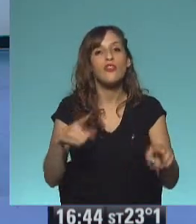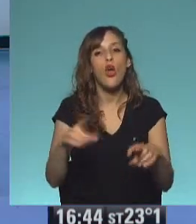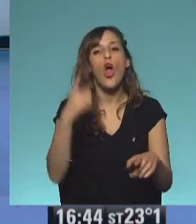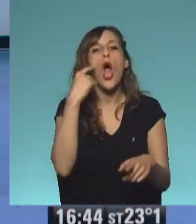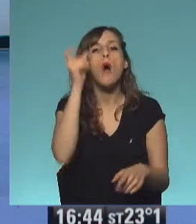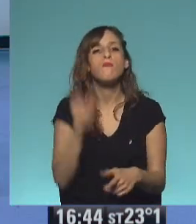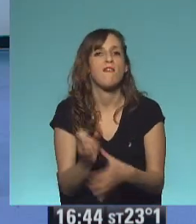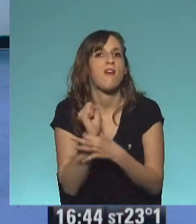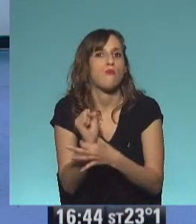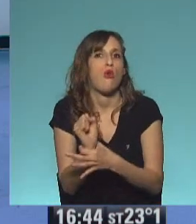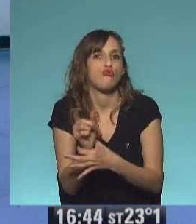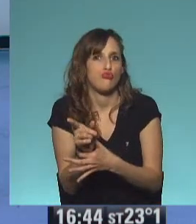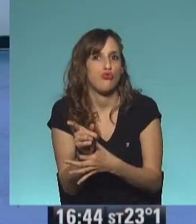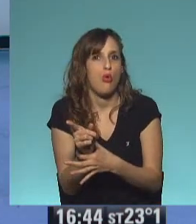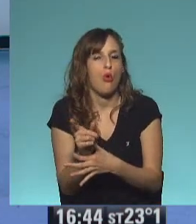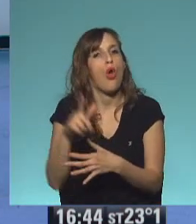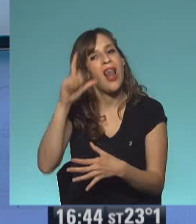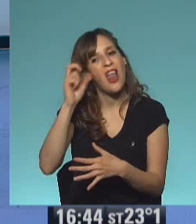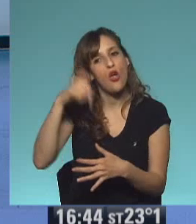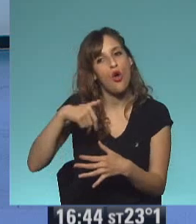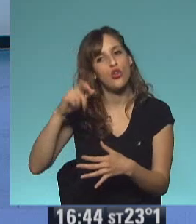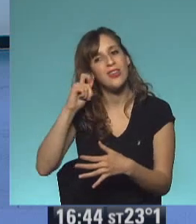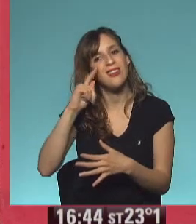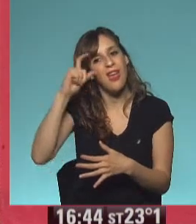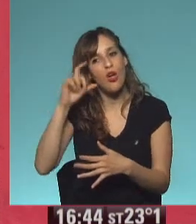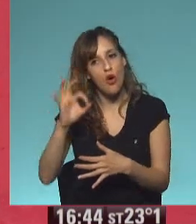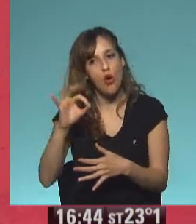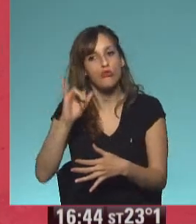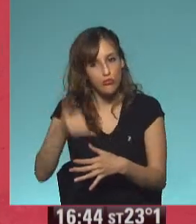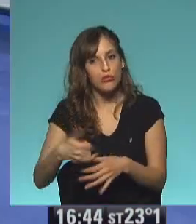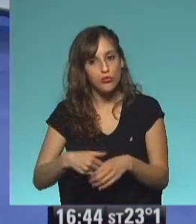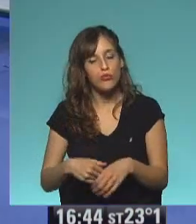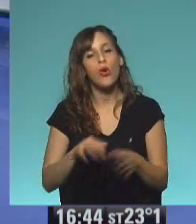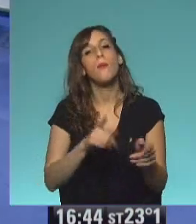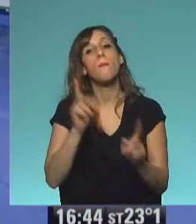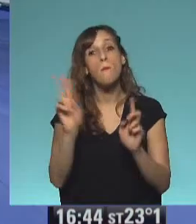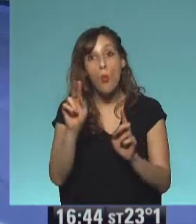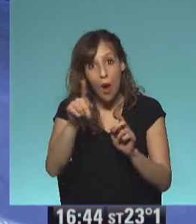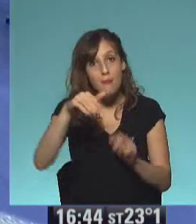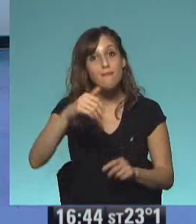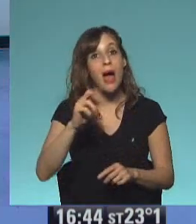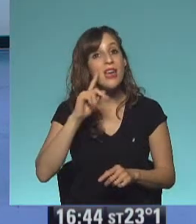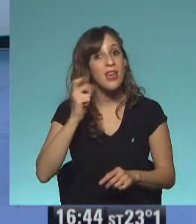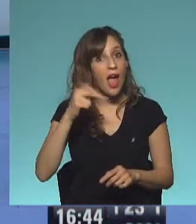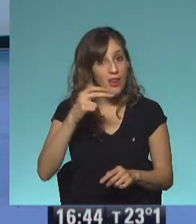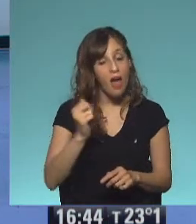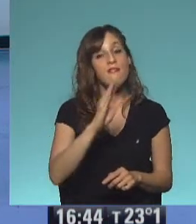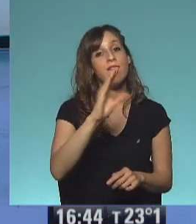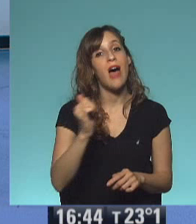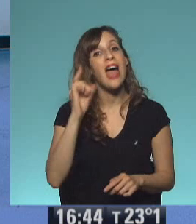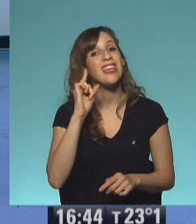yo no los conozco son 8 los modelos bienes activos o marian abajo tiene varias canciones una con cada vocal